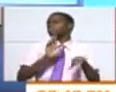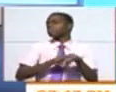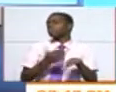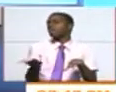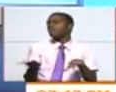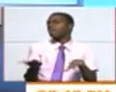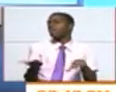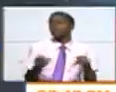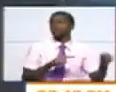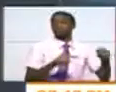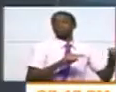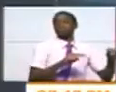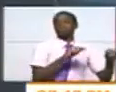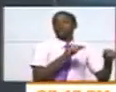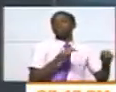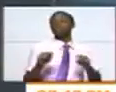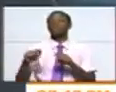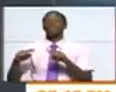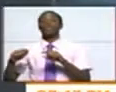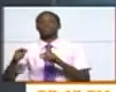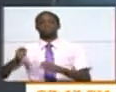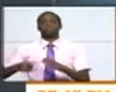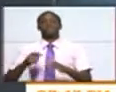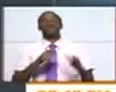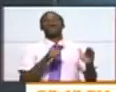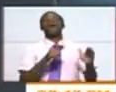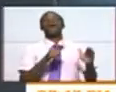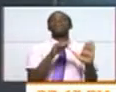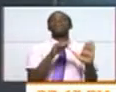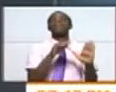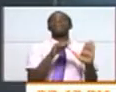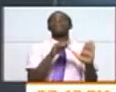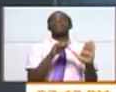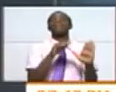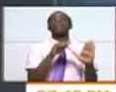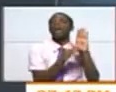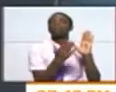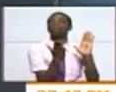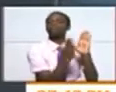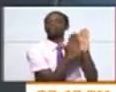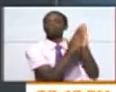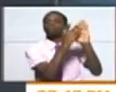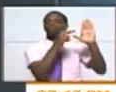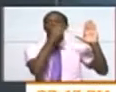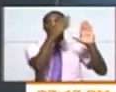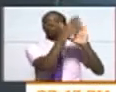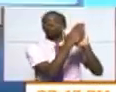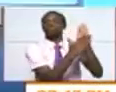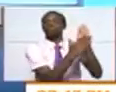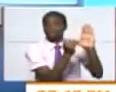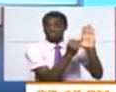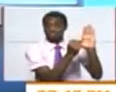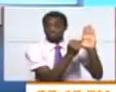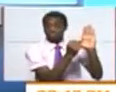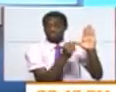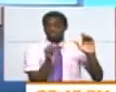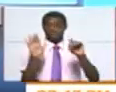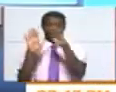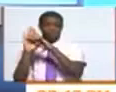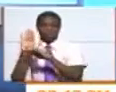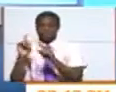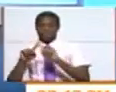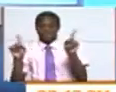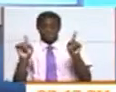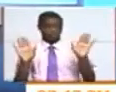Las políticas de Estado. Si las políticas de Estado fueran en este momento no contener el paso